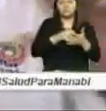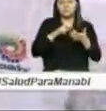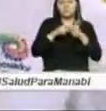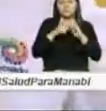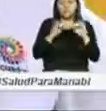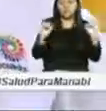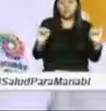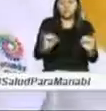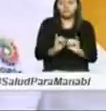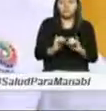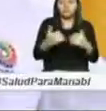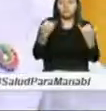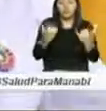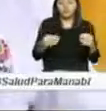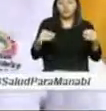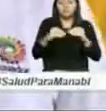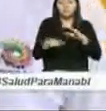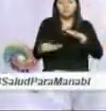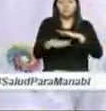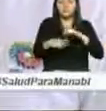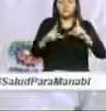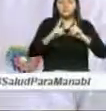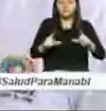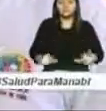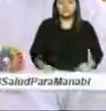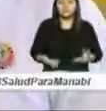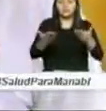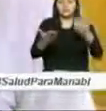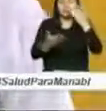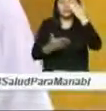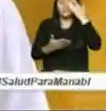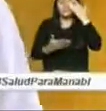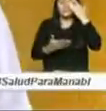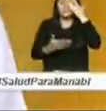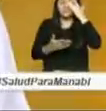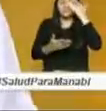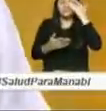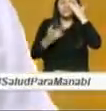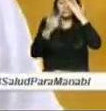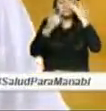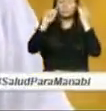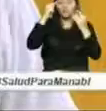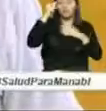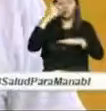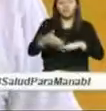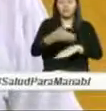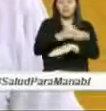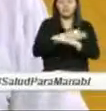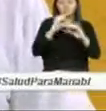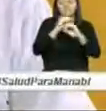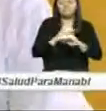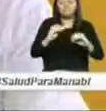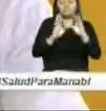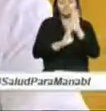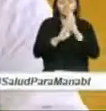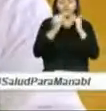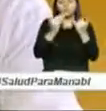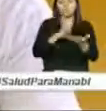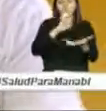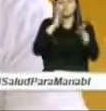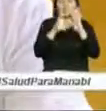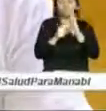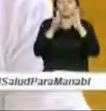esto es el sistema básico de salud que, insisto, ningún gobierno había desarrollado y ahora lo ha hecho la